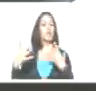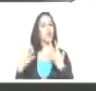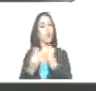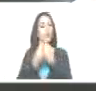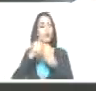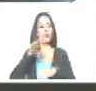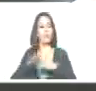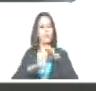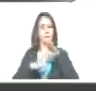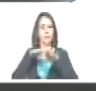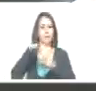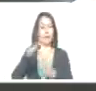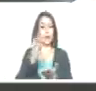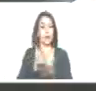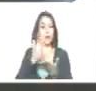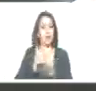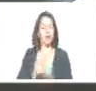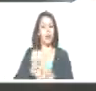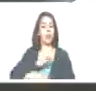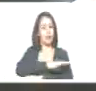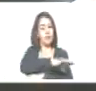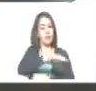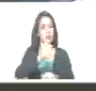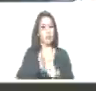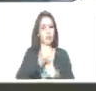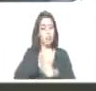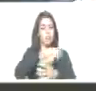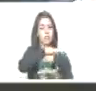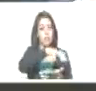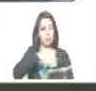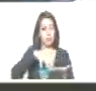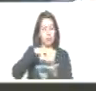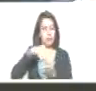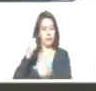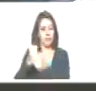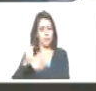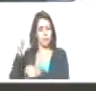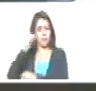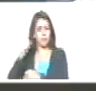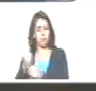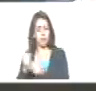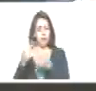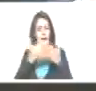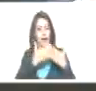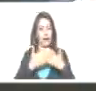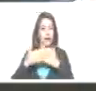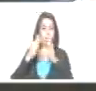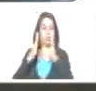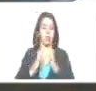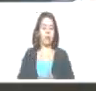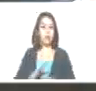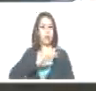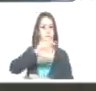siempre, con los campesinos agrarios, con los obreros sindicales, con los estudiantes, con